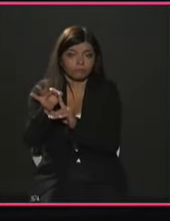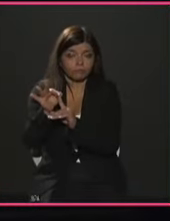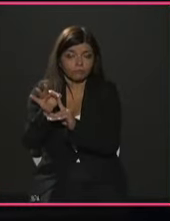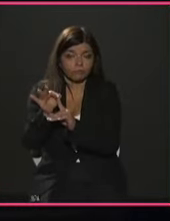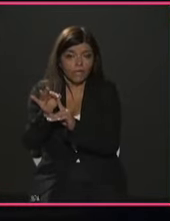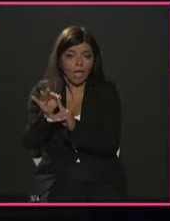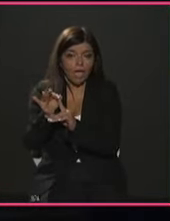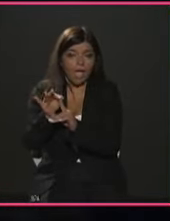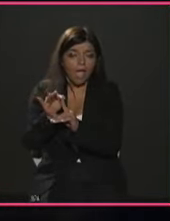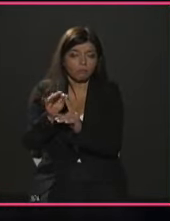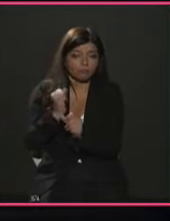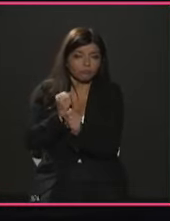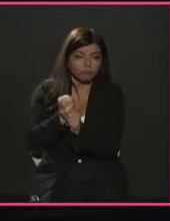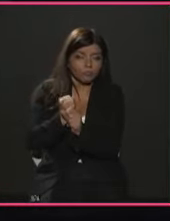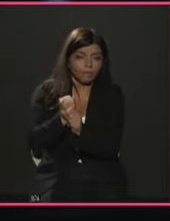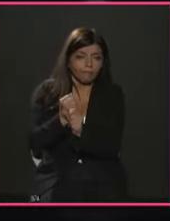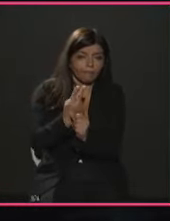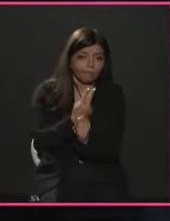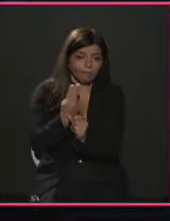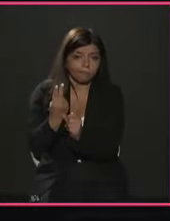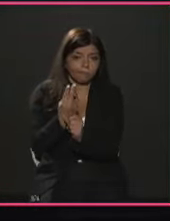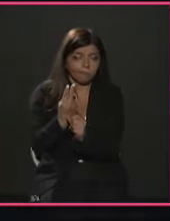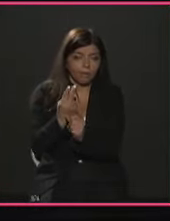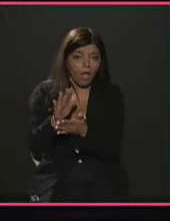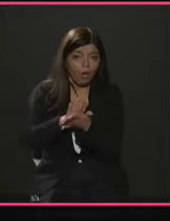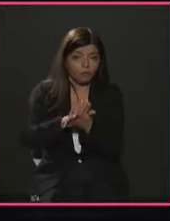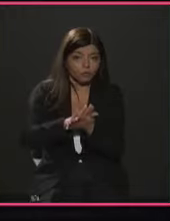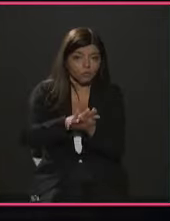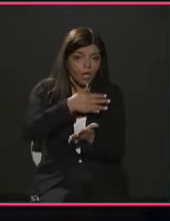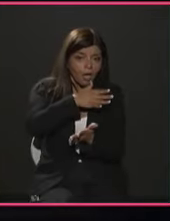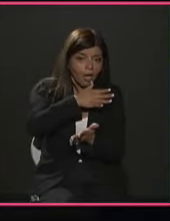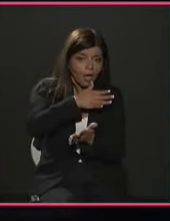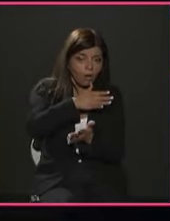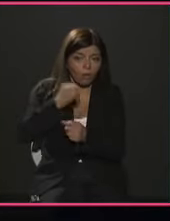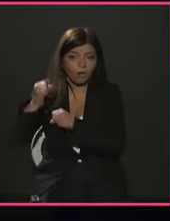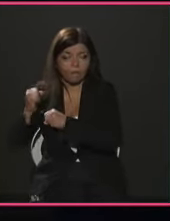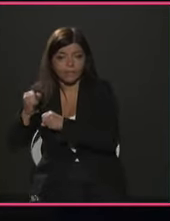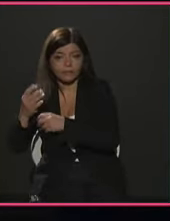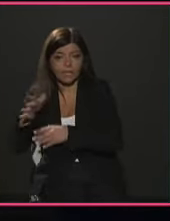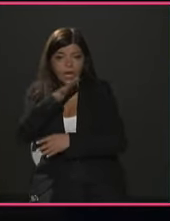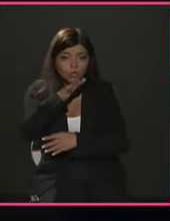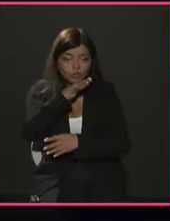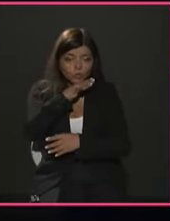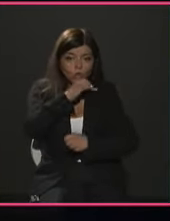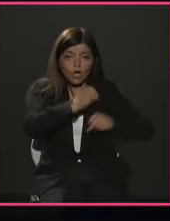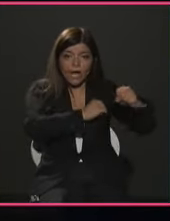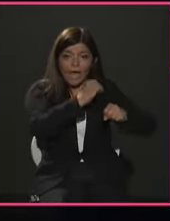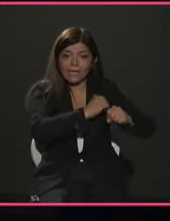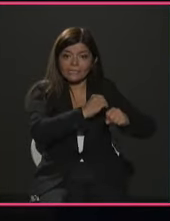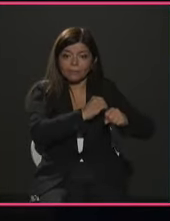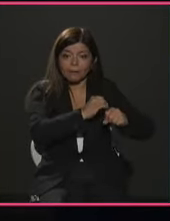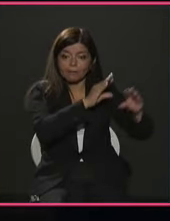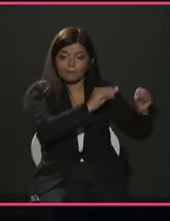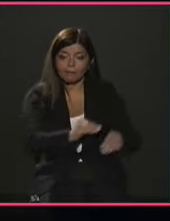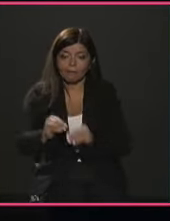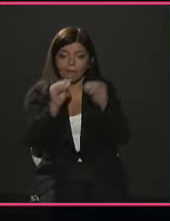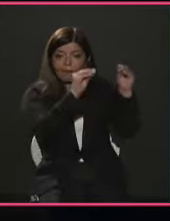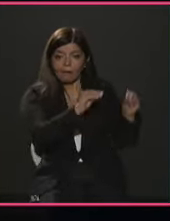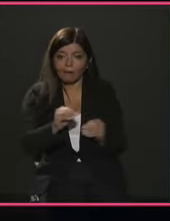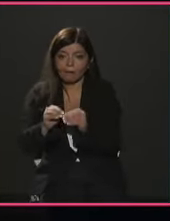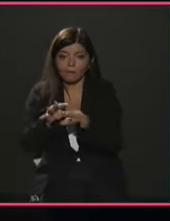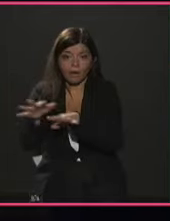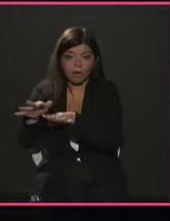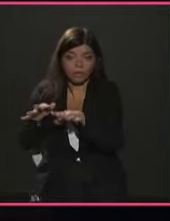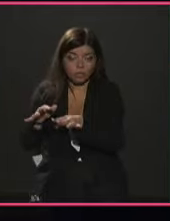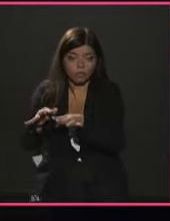operación Dual de la extracción y abstracción en otras palabras las Industrias traen todos estos